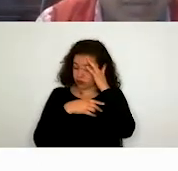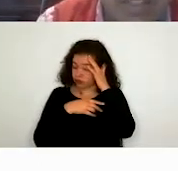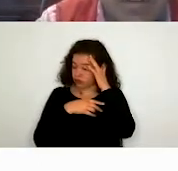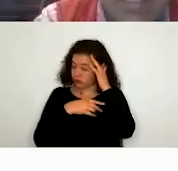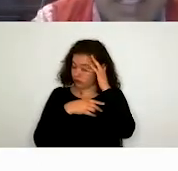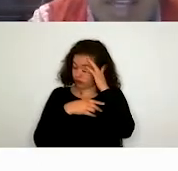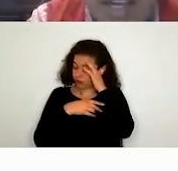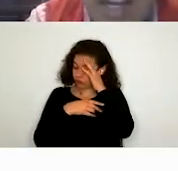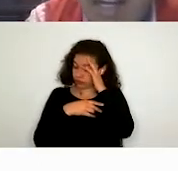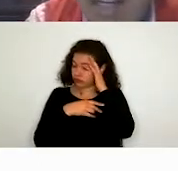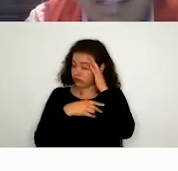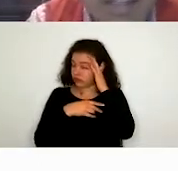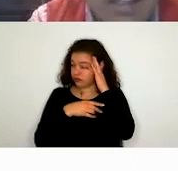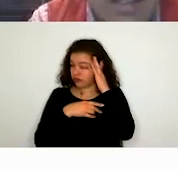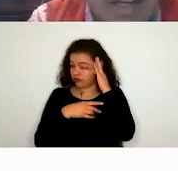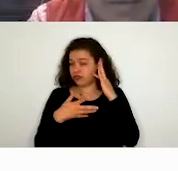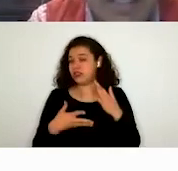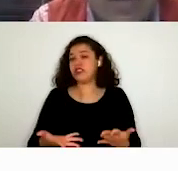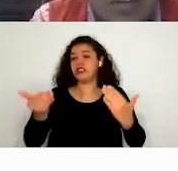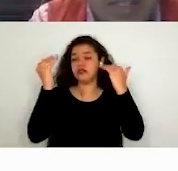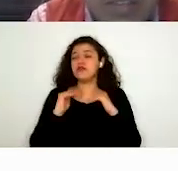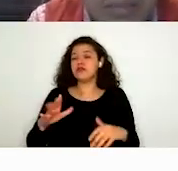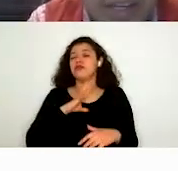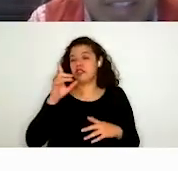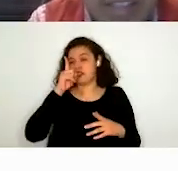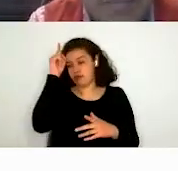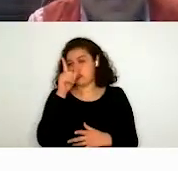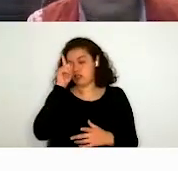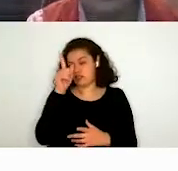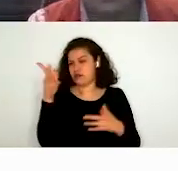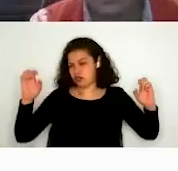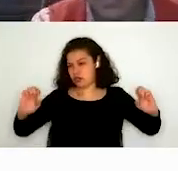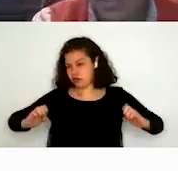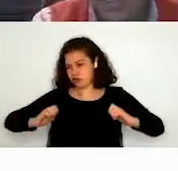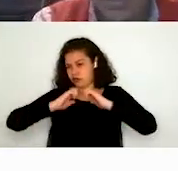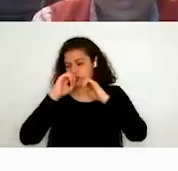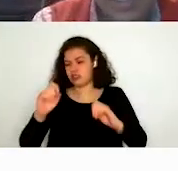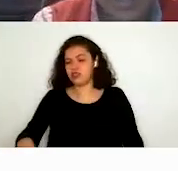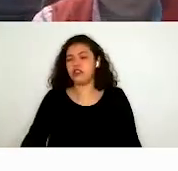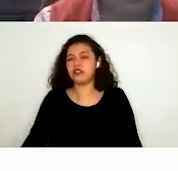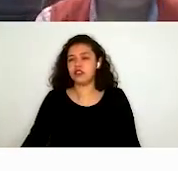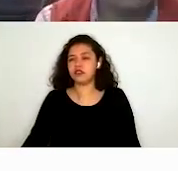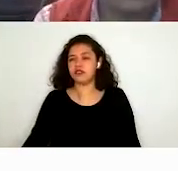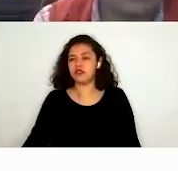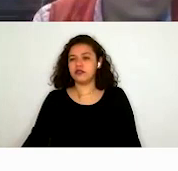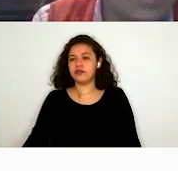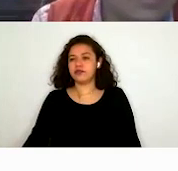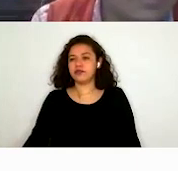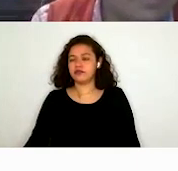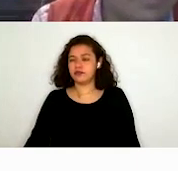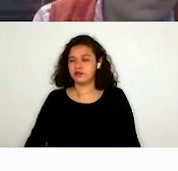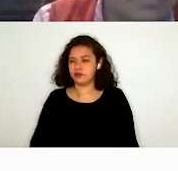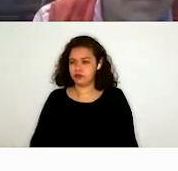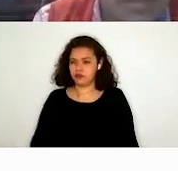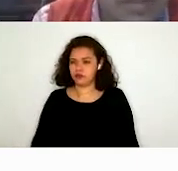Pasamos entonces a el apartado de iluminación de emergencia. ¿Y qué nos dice aquí?